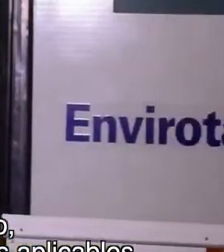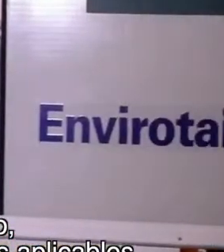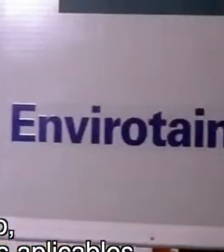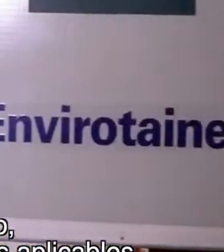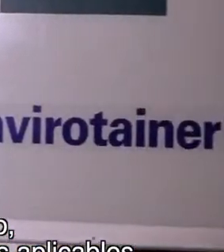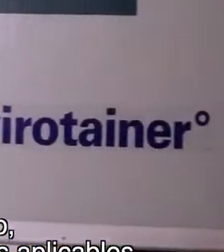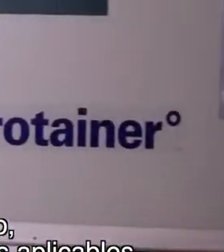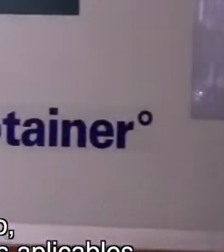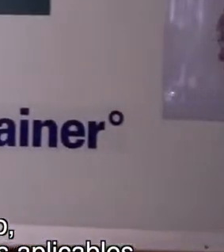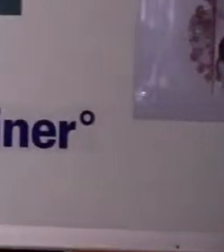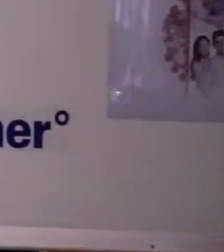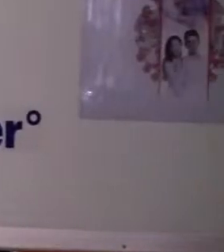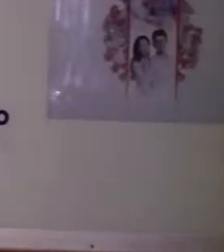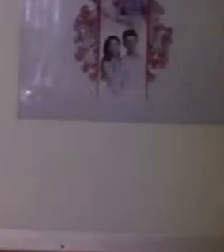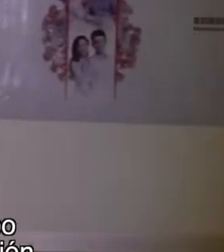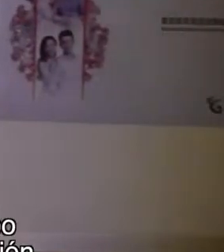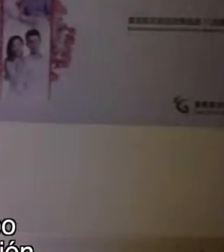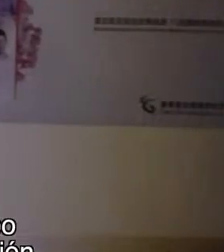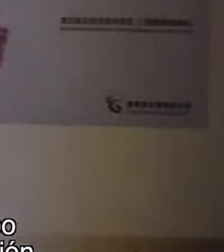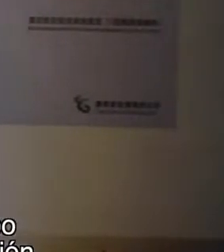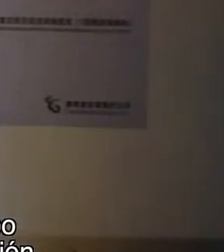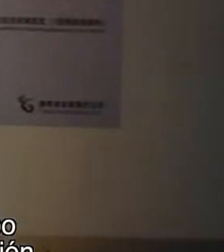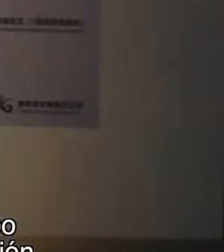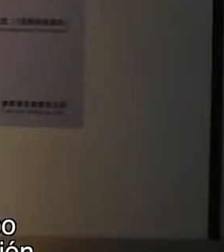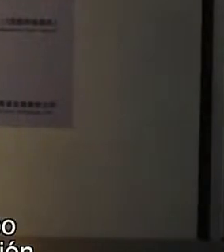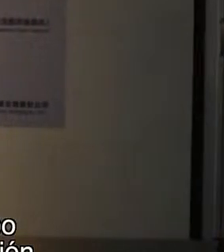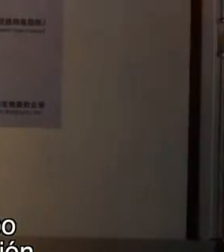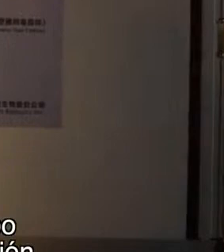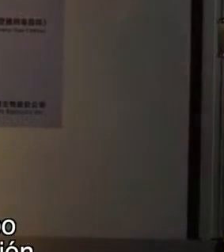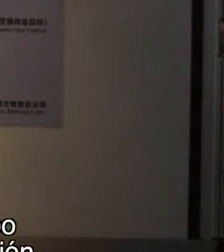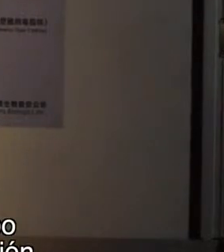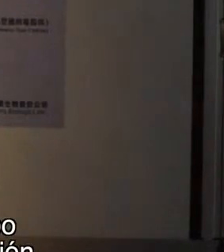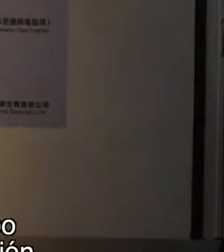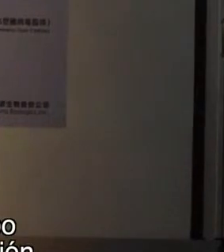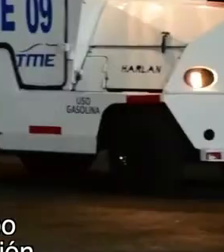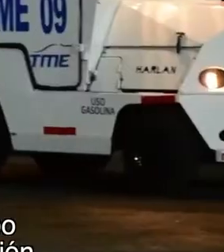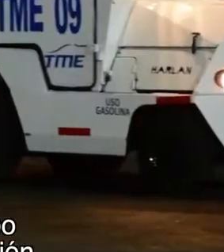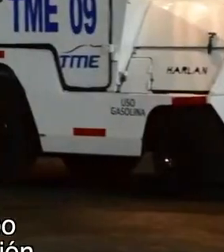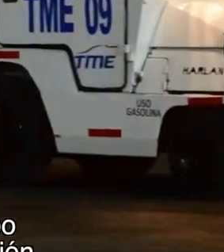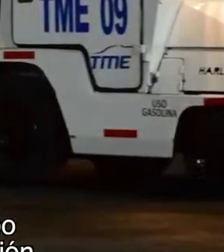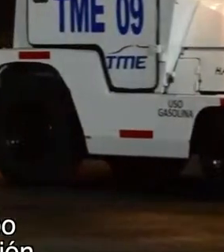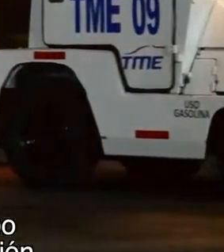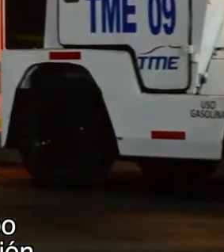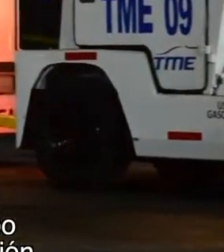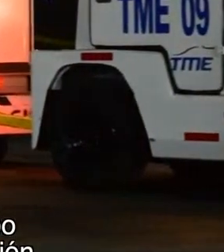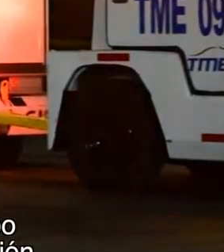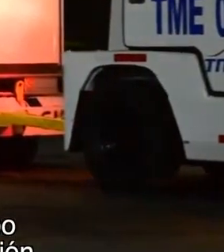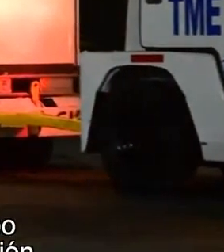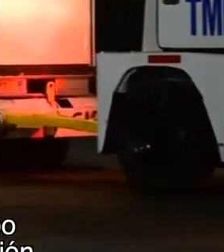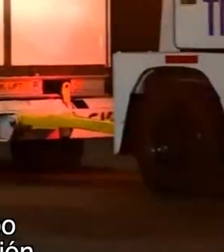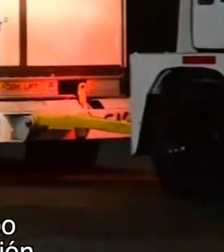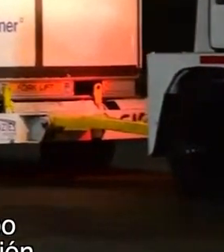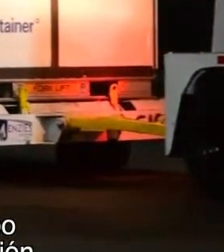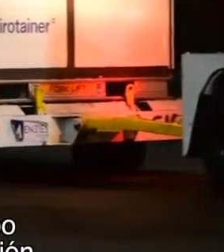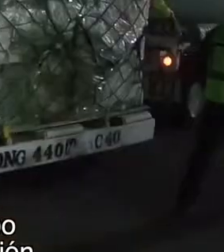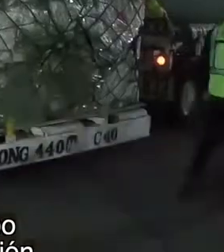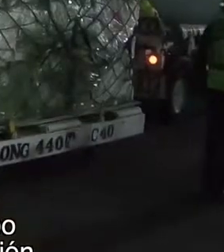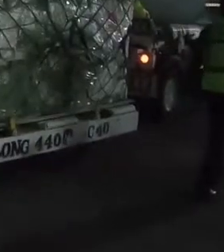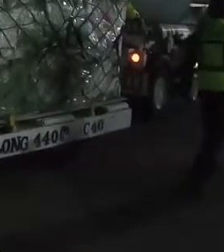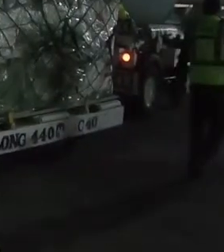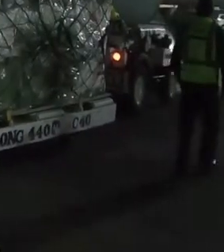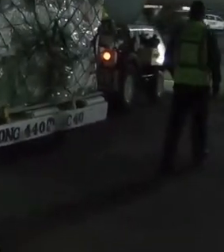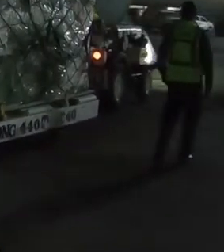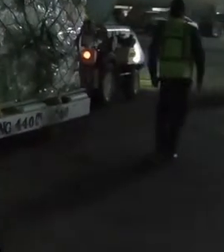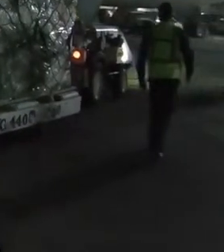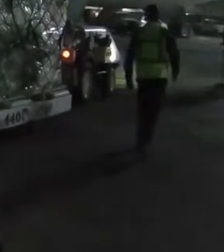12.323.845 biológicos aplicables. Así, la estrategia de vacunación se lleva a cabo de acuerdo con la Política Nacional de